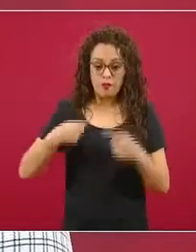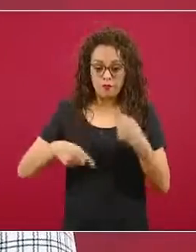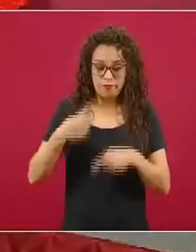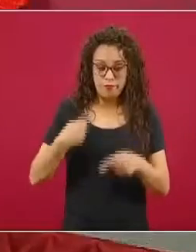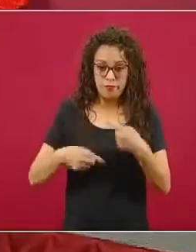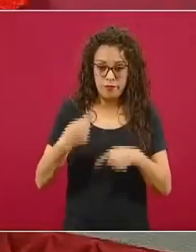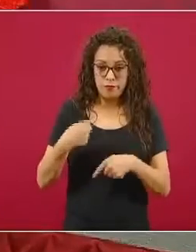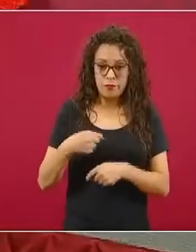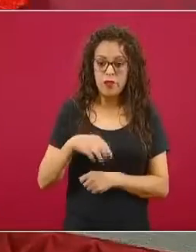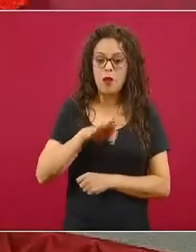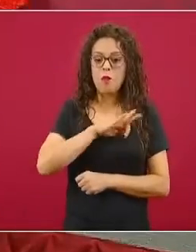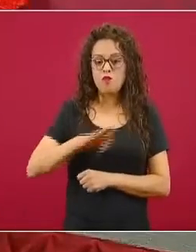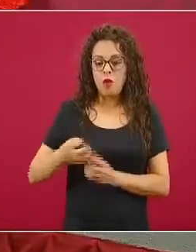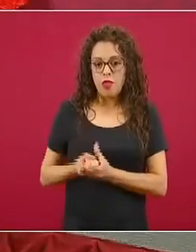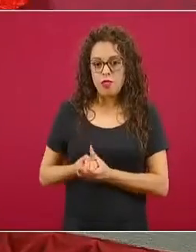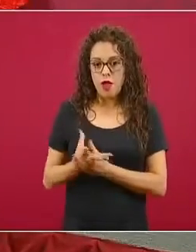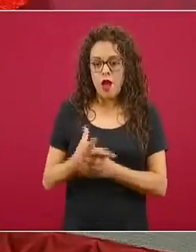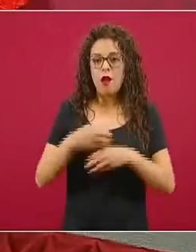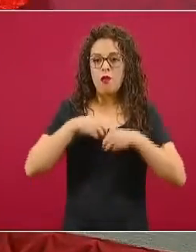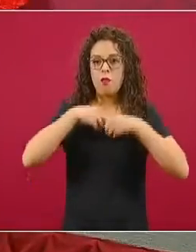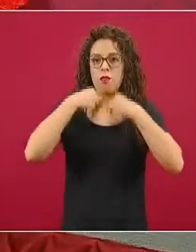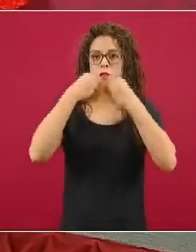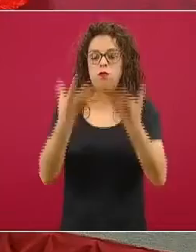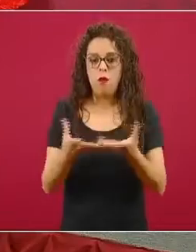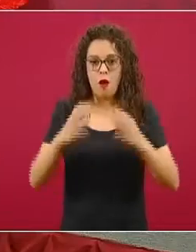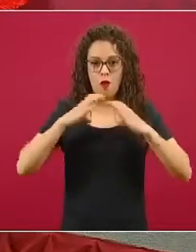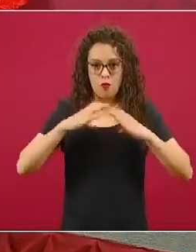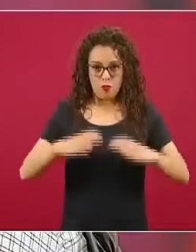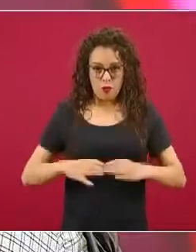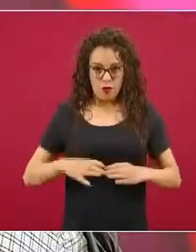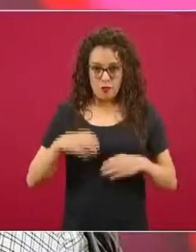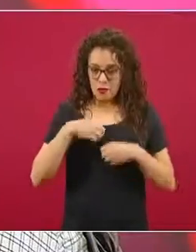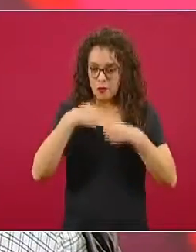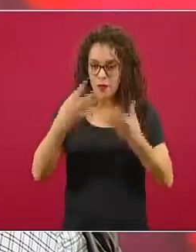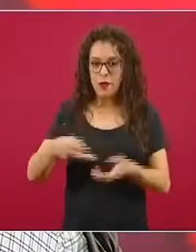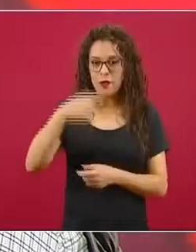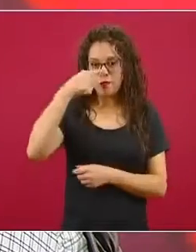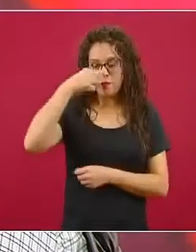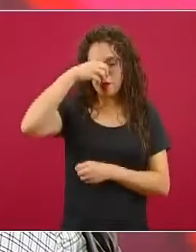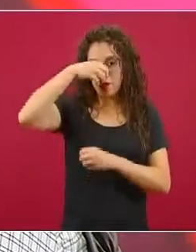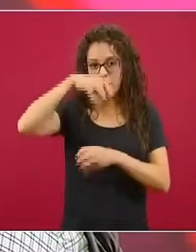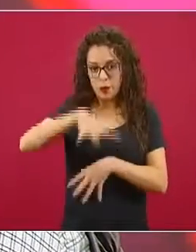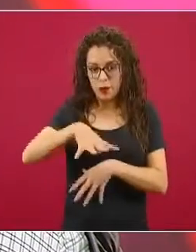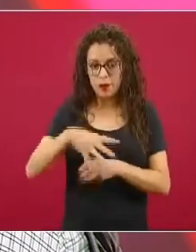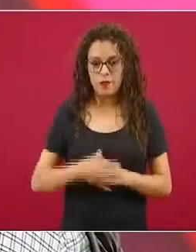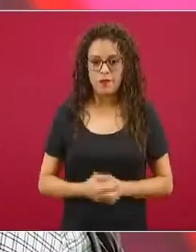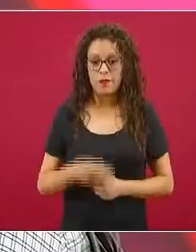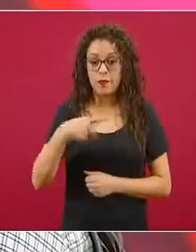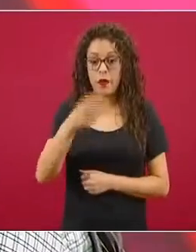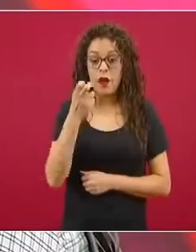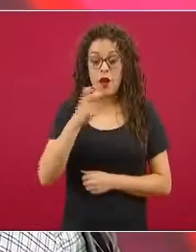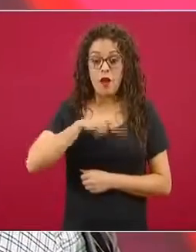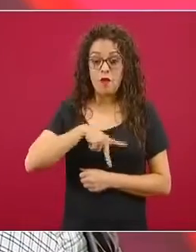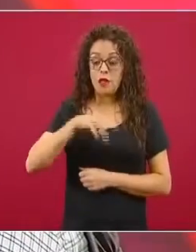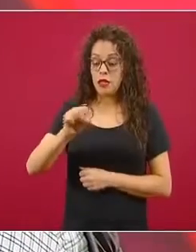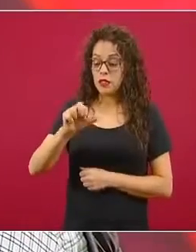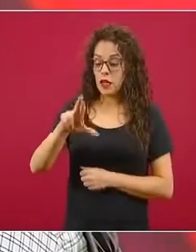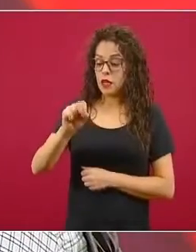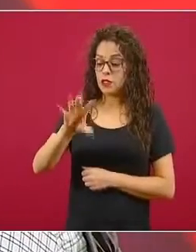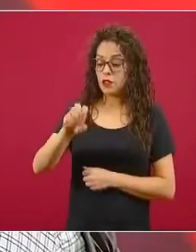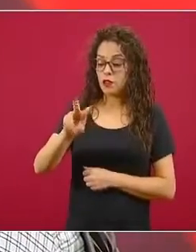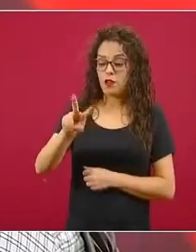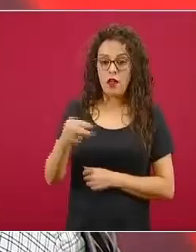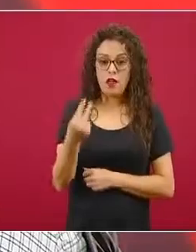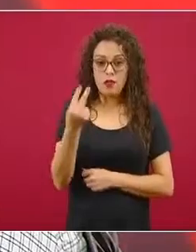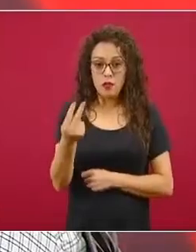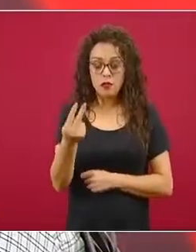también salga y se expulse de nuestro organismo. Lamentablemente el virus SARS-CoV-2 precisamente tiene